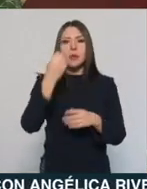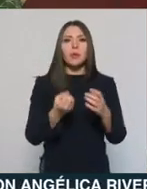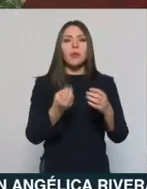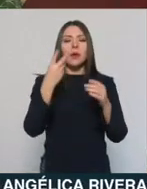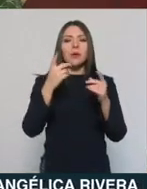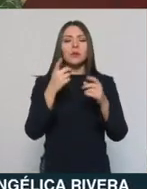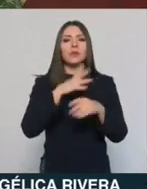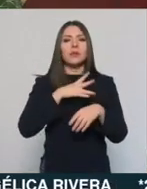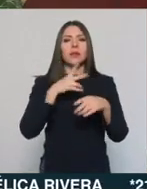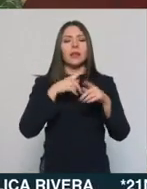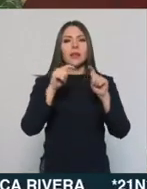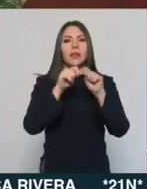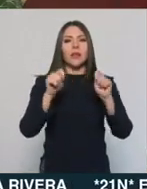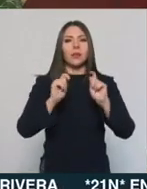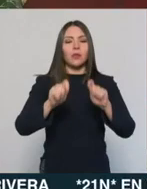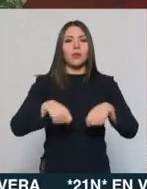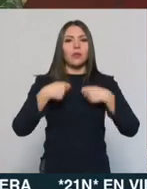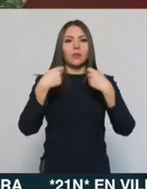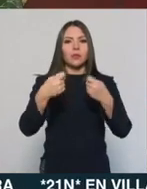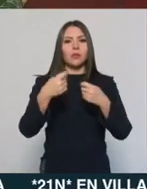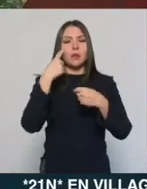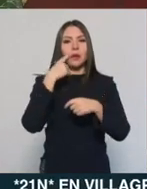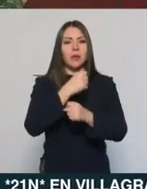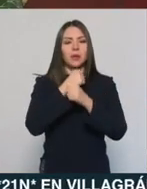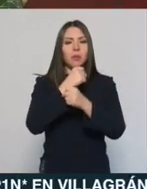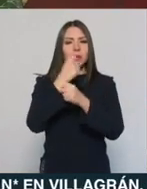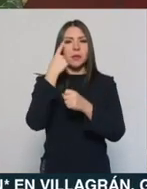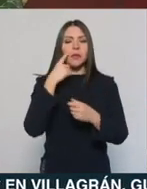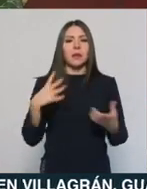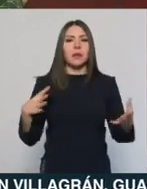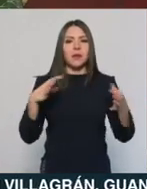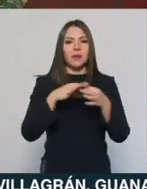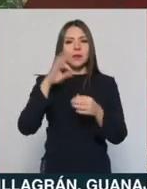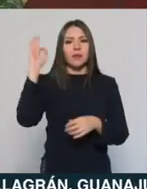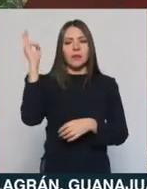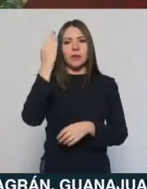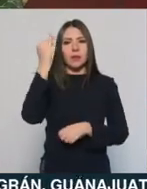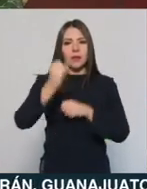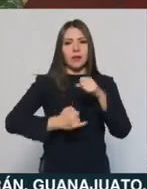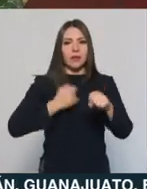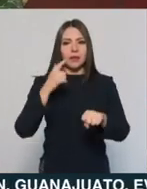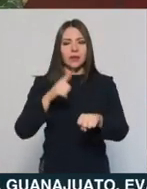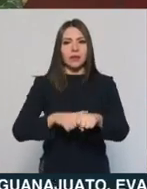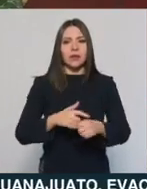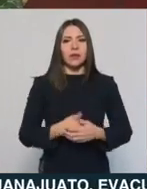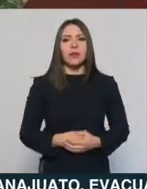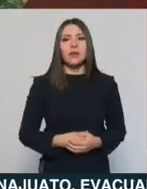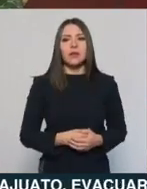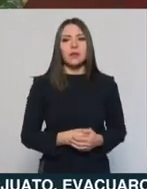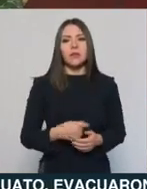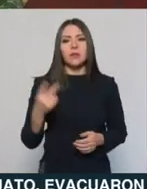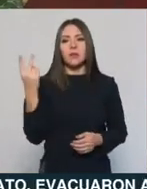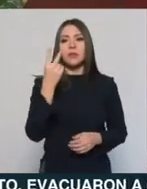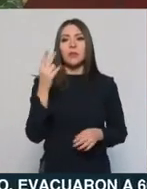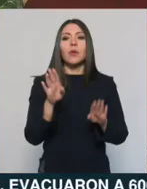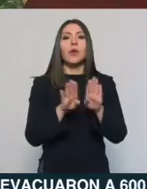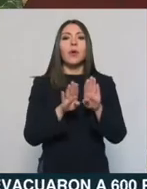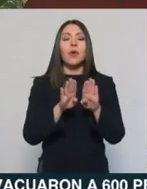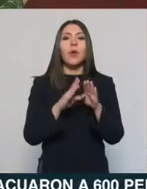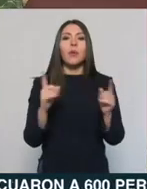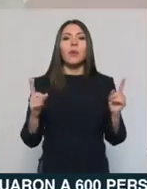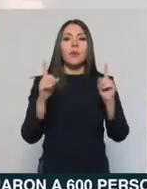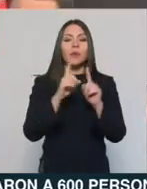y la Asociación Mundial de Boxeo para unirlos al de la Federación Internacional. ¿Cómo llegan ambos gladiadores? Vamos a